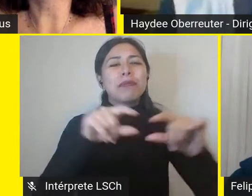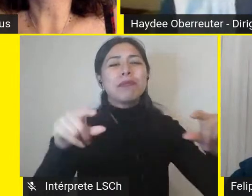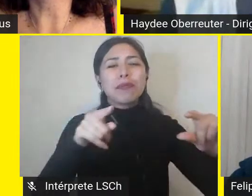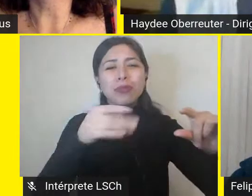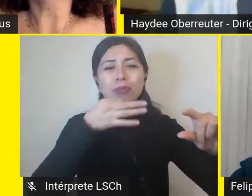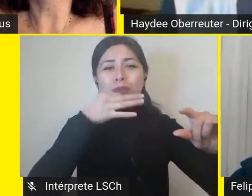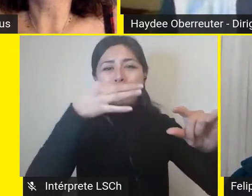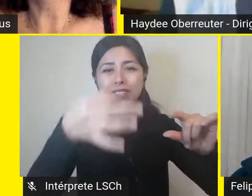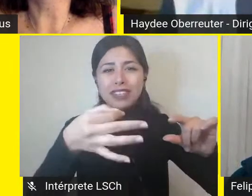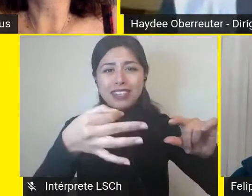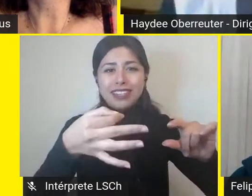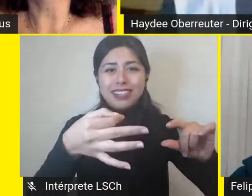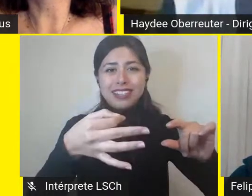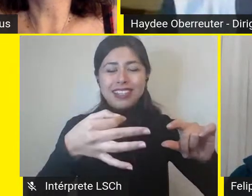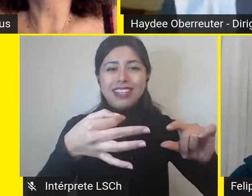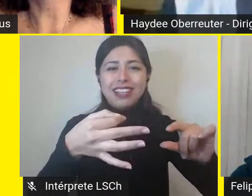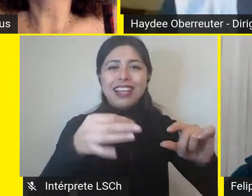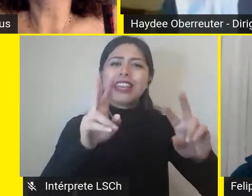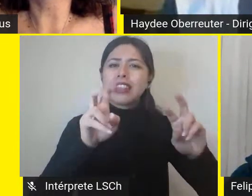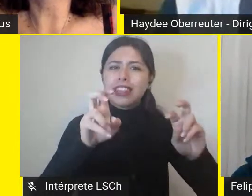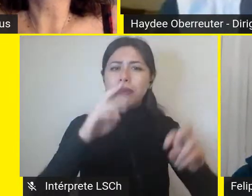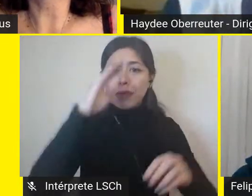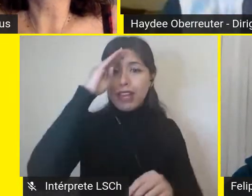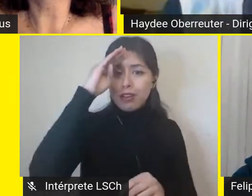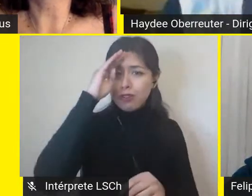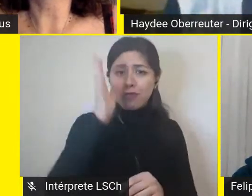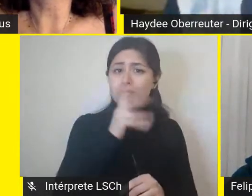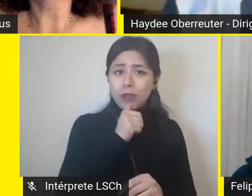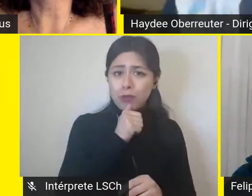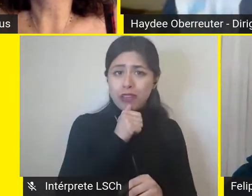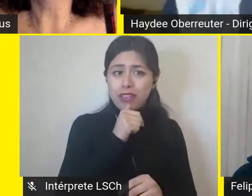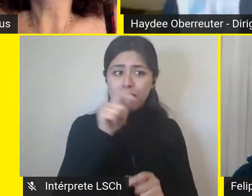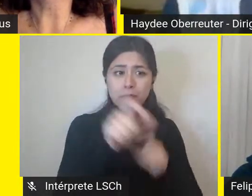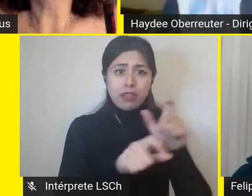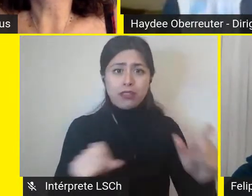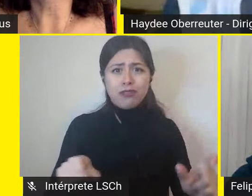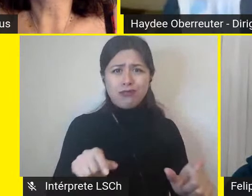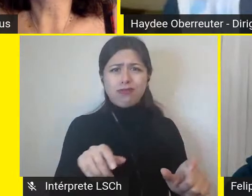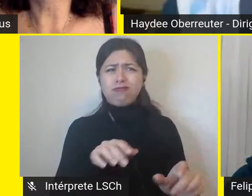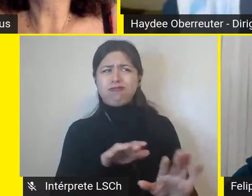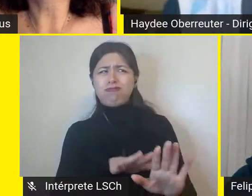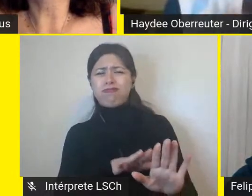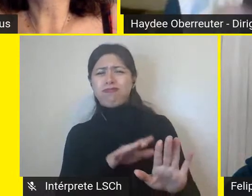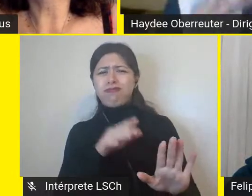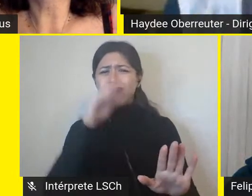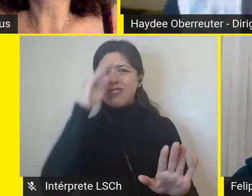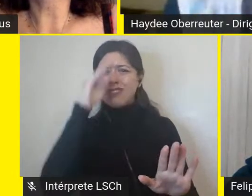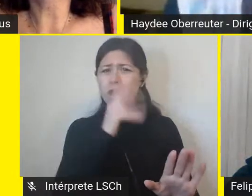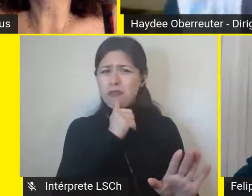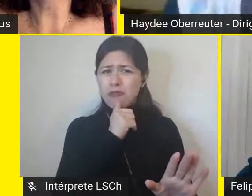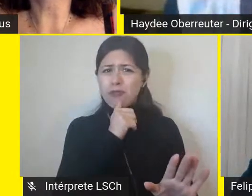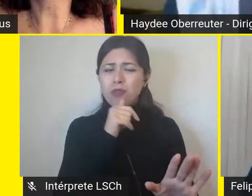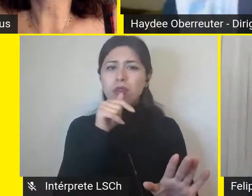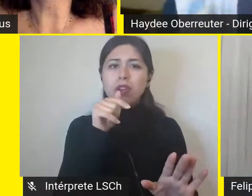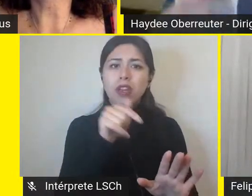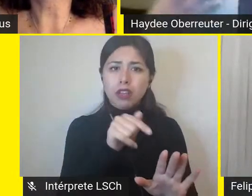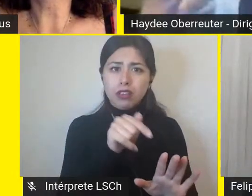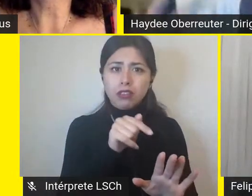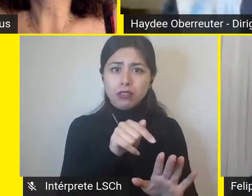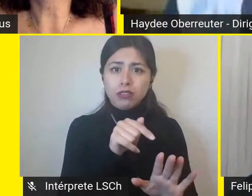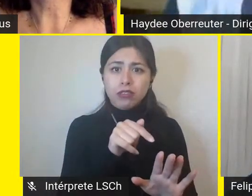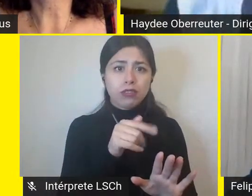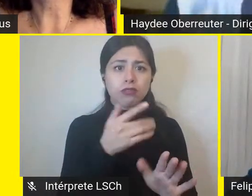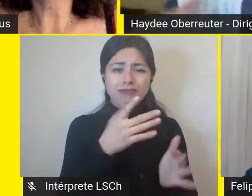que hay desconfianza, que las personas operan sobre la base de la desconfianza, hay una cuota de desconfianza que